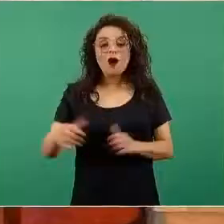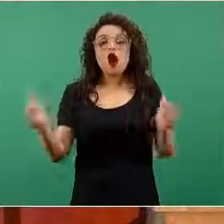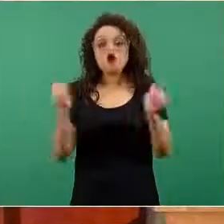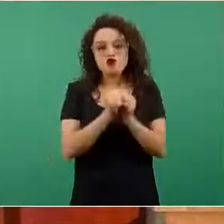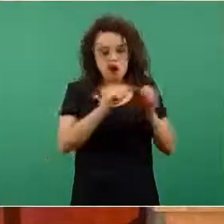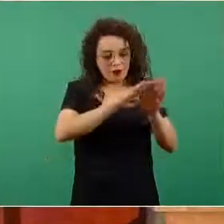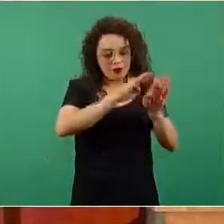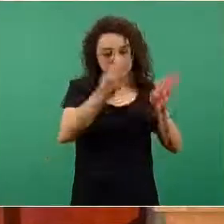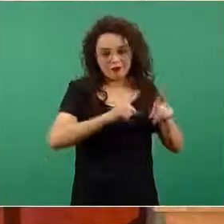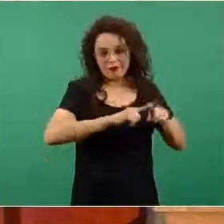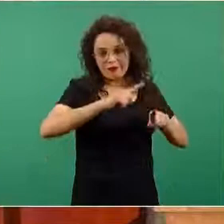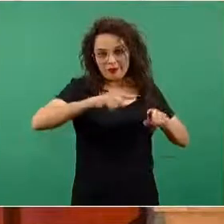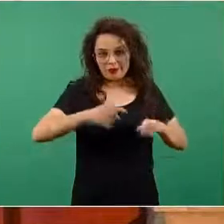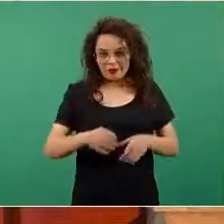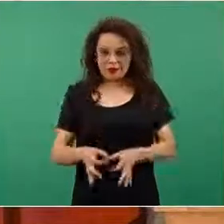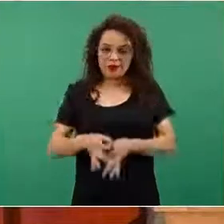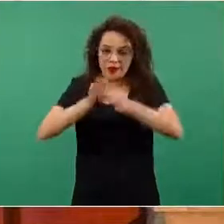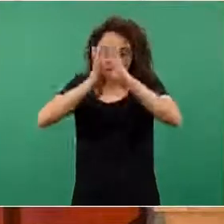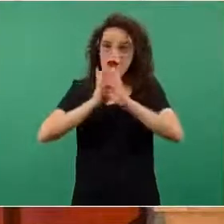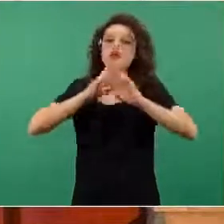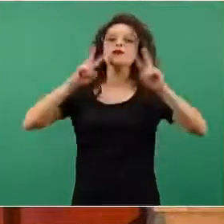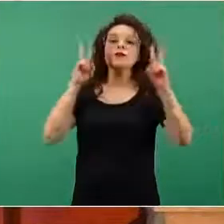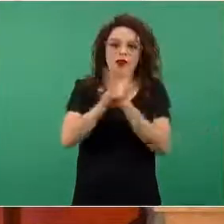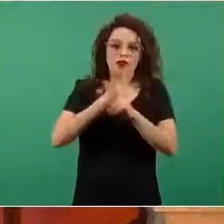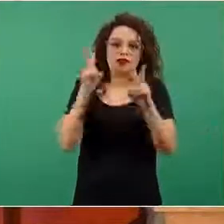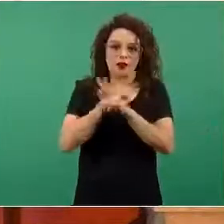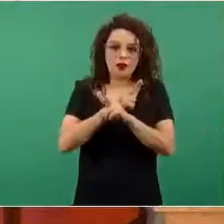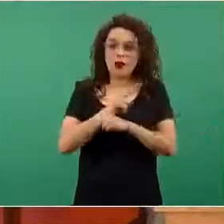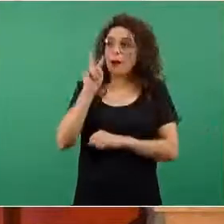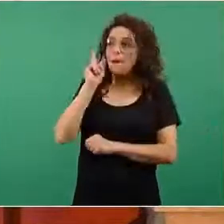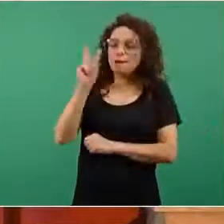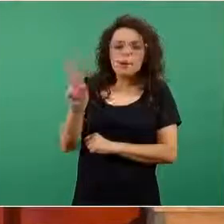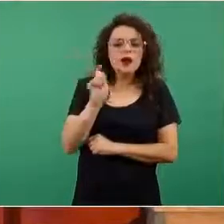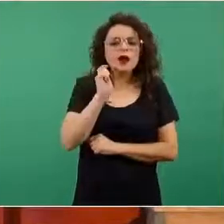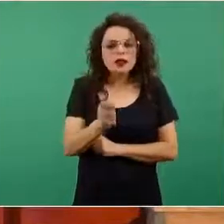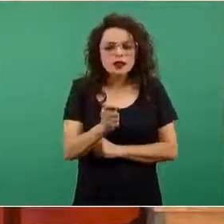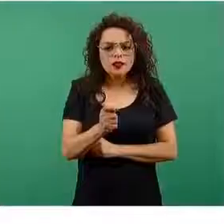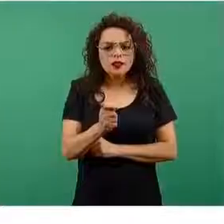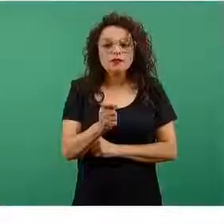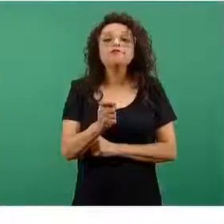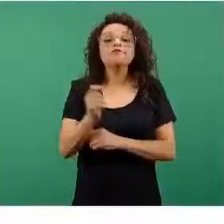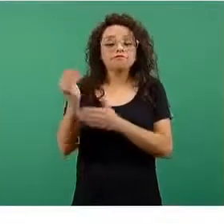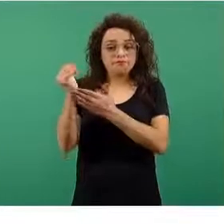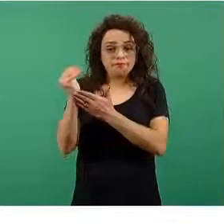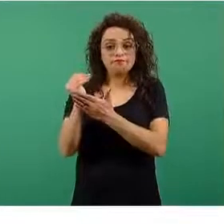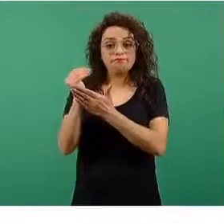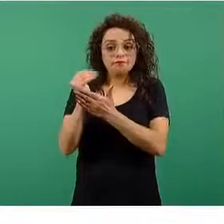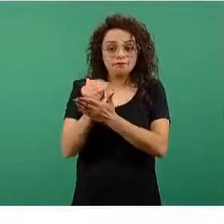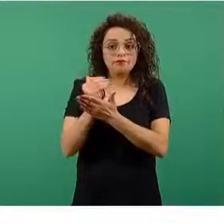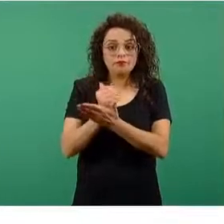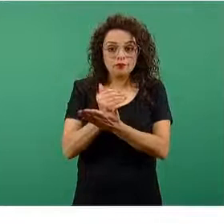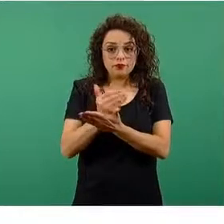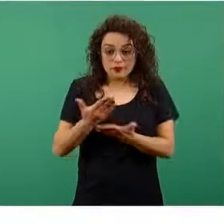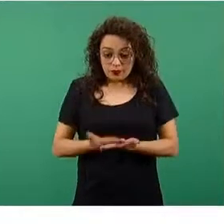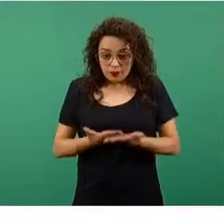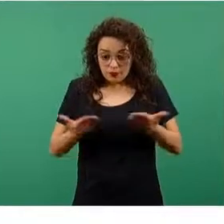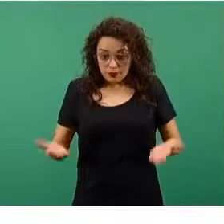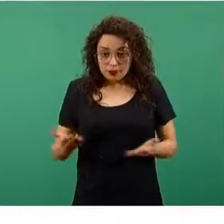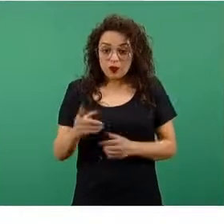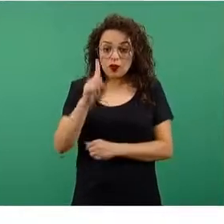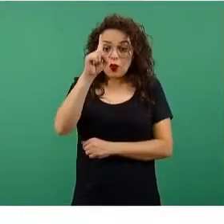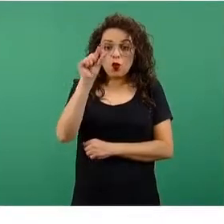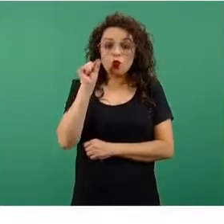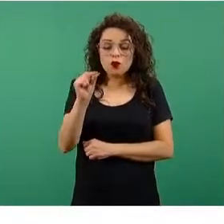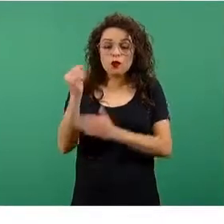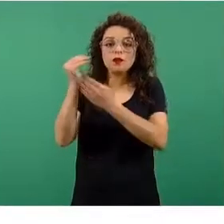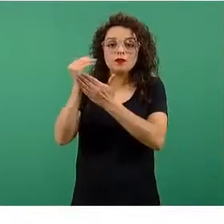para efectos de la ocupación nacional, más bien vemos que continúa la disminución. El día de hoy es otro punto porcentual